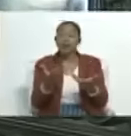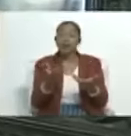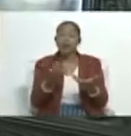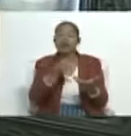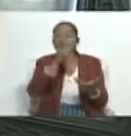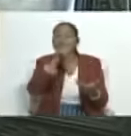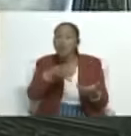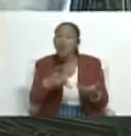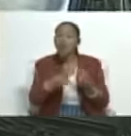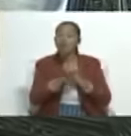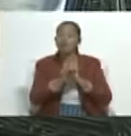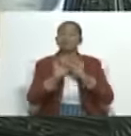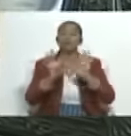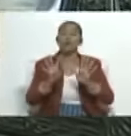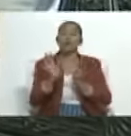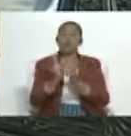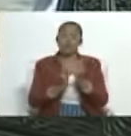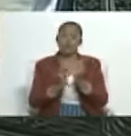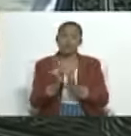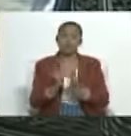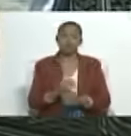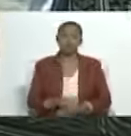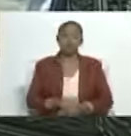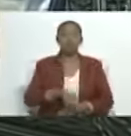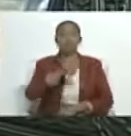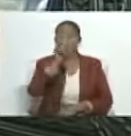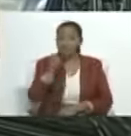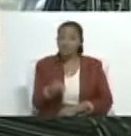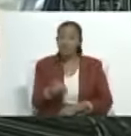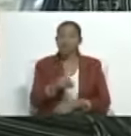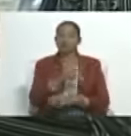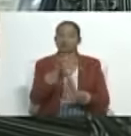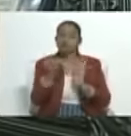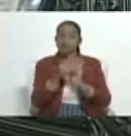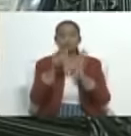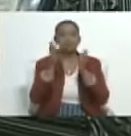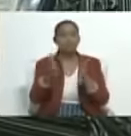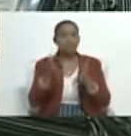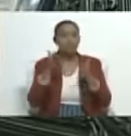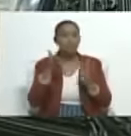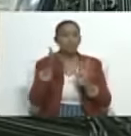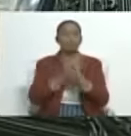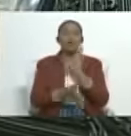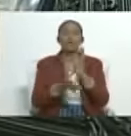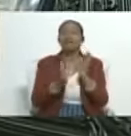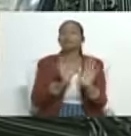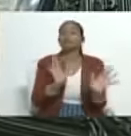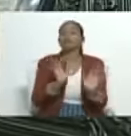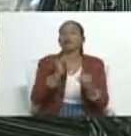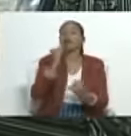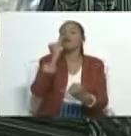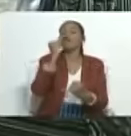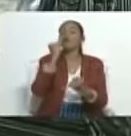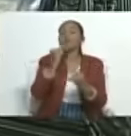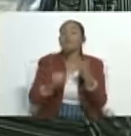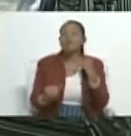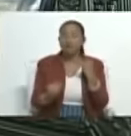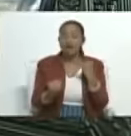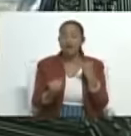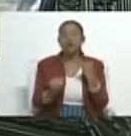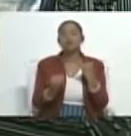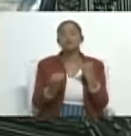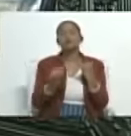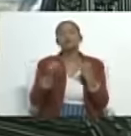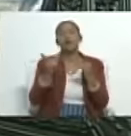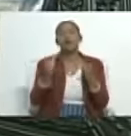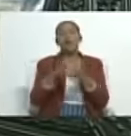19 de abril también consolidó lo que había sido el final de la compañía guipuzcoana, que